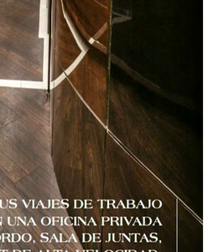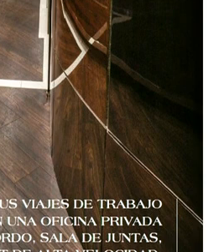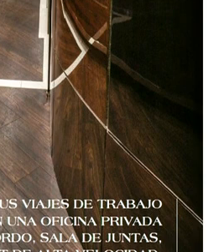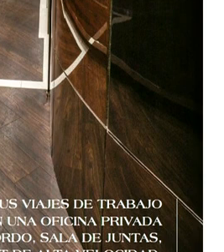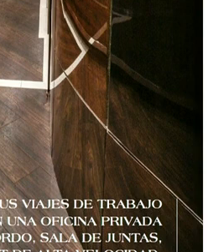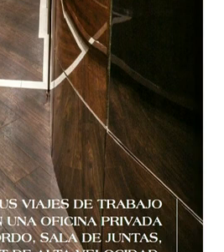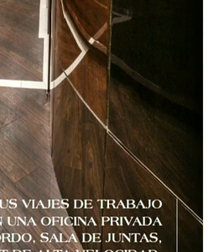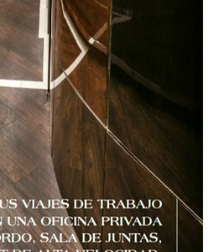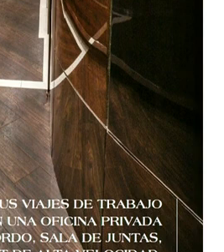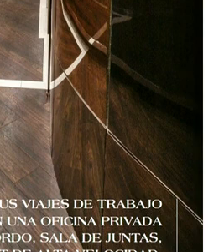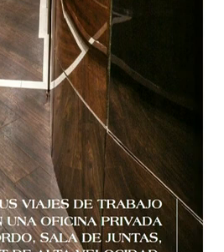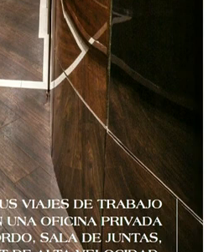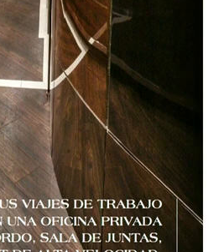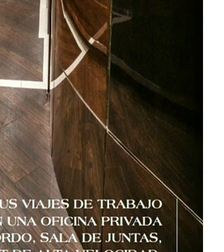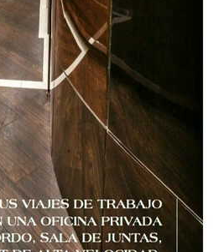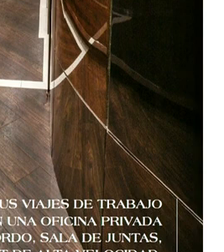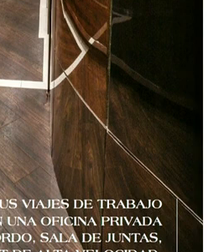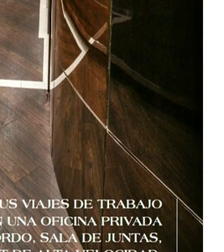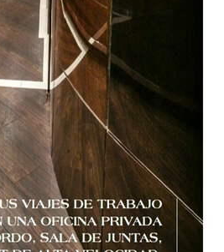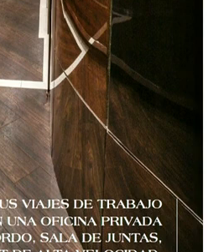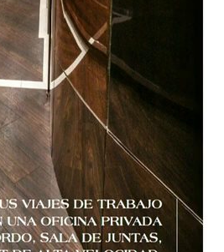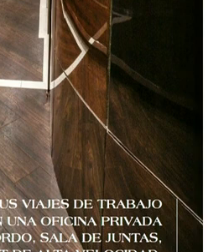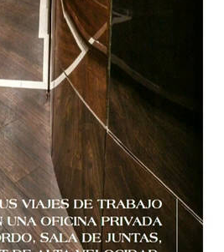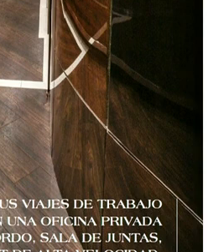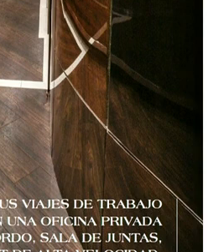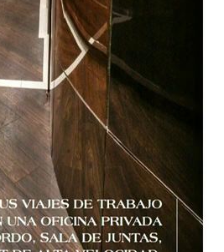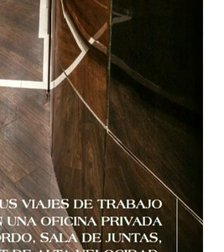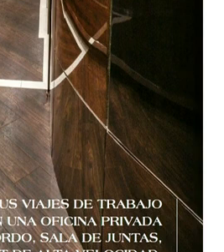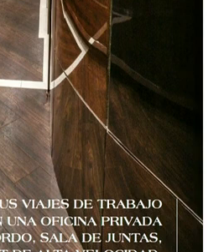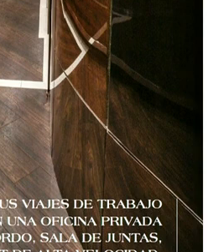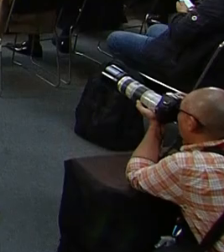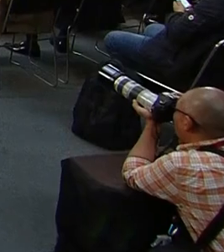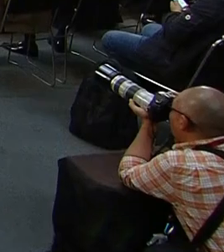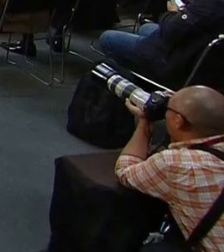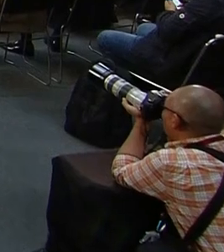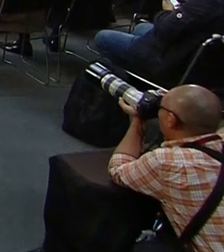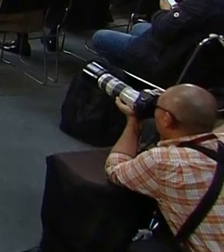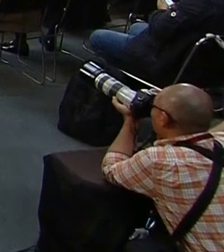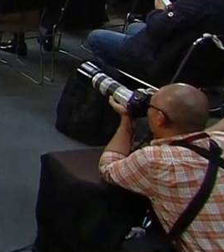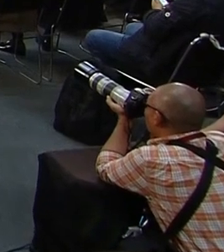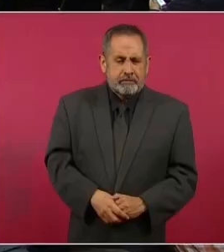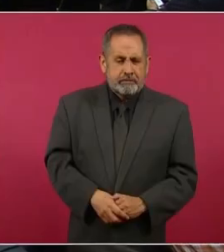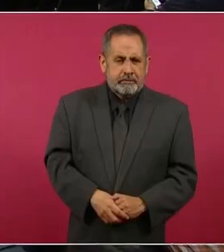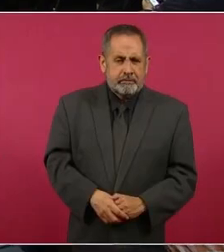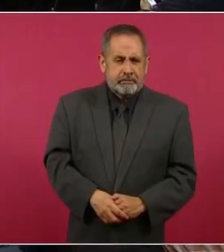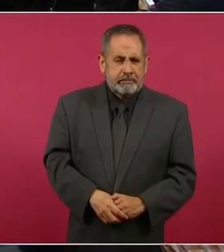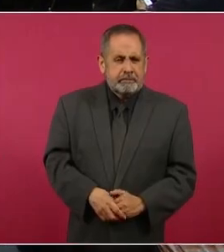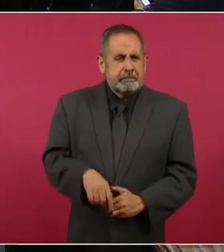conocerlo. Digo, ¿y usted cree que se usaba la caminadora? Pues no.